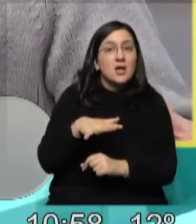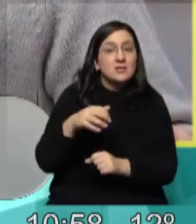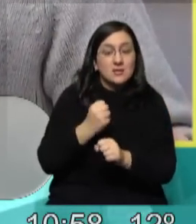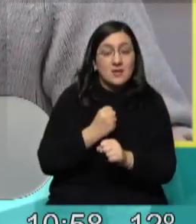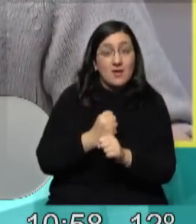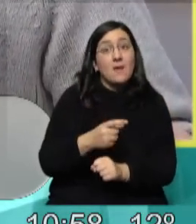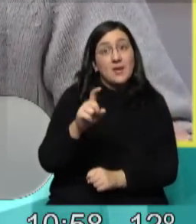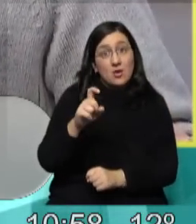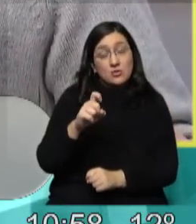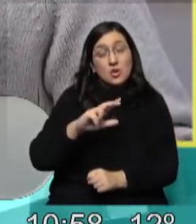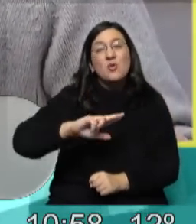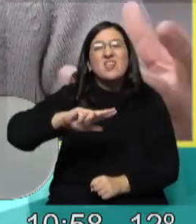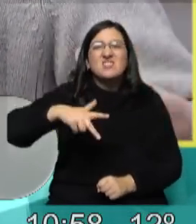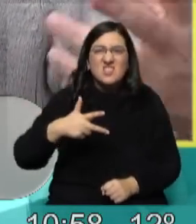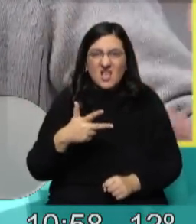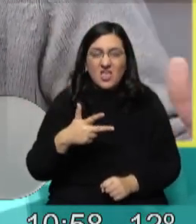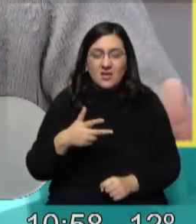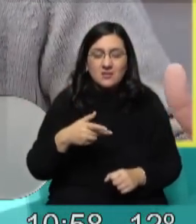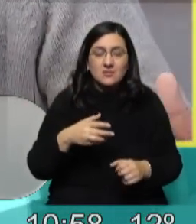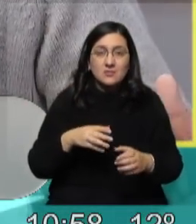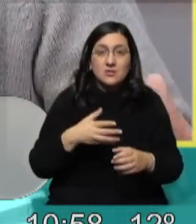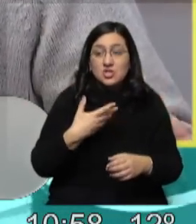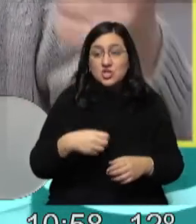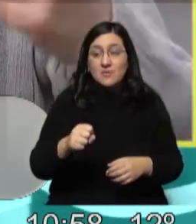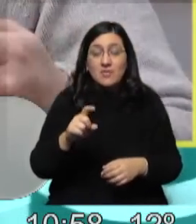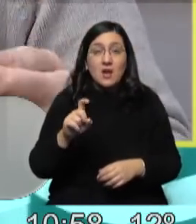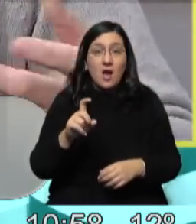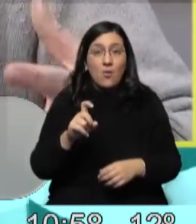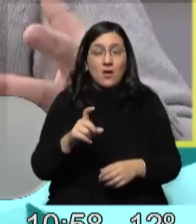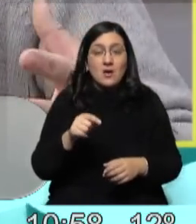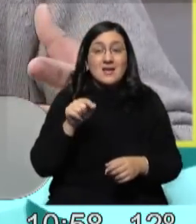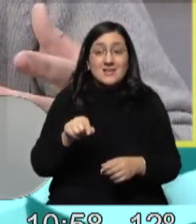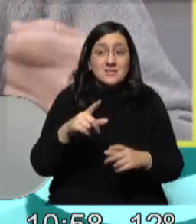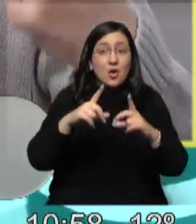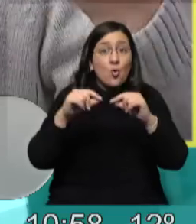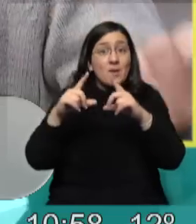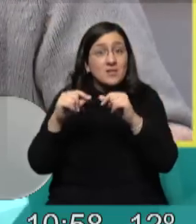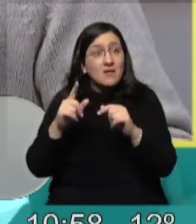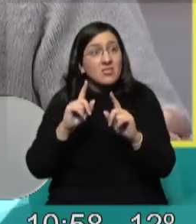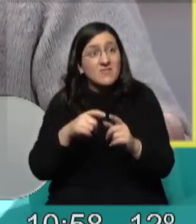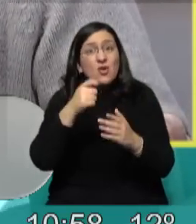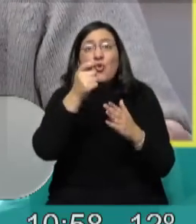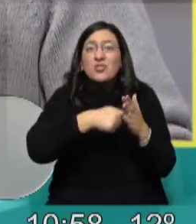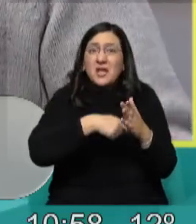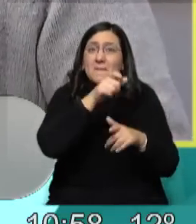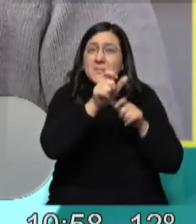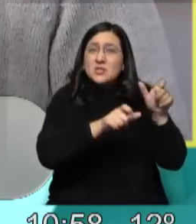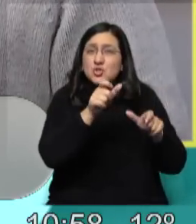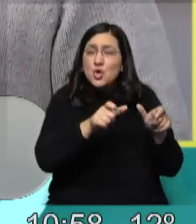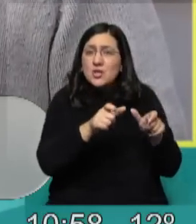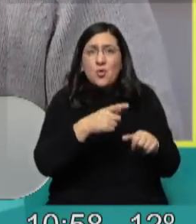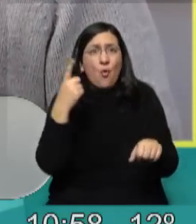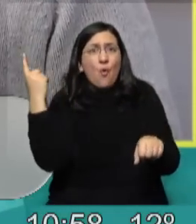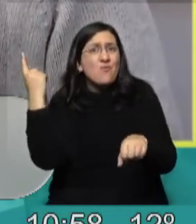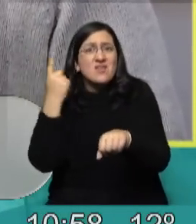instalando el agua potable en las zonas más carenciadas, y esas cooperativas tienen que contratar personas